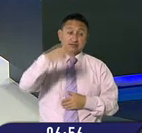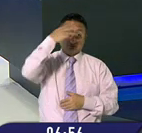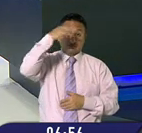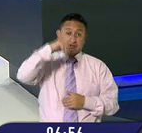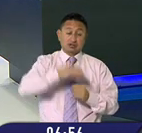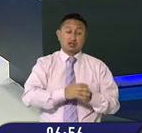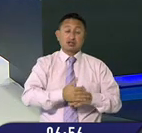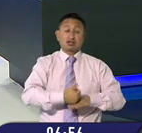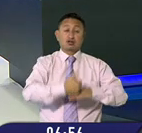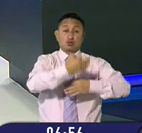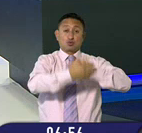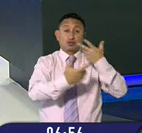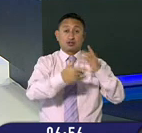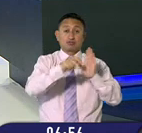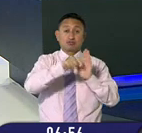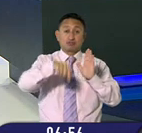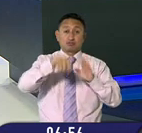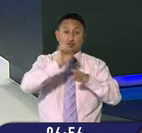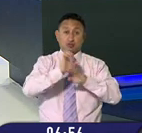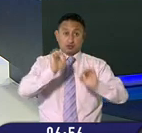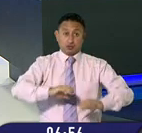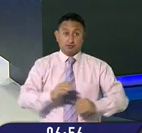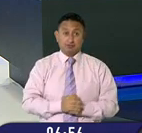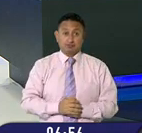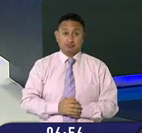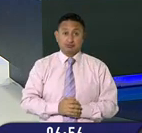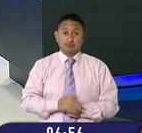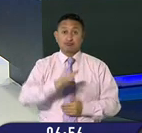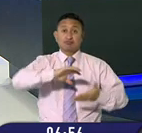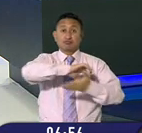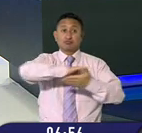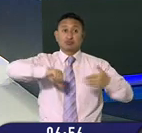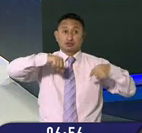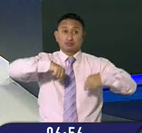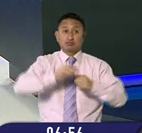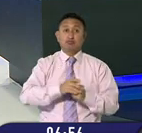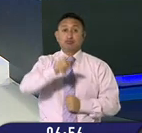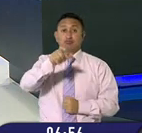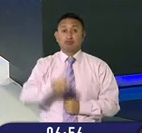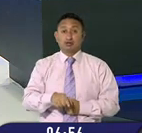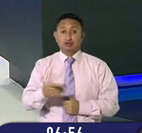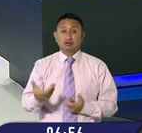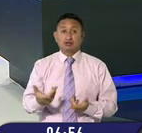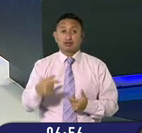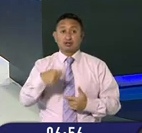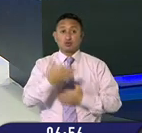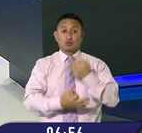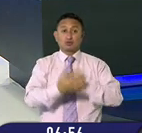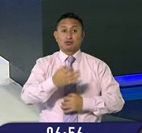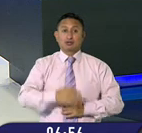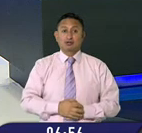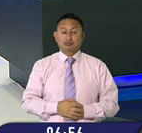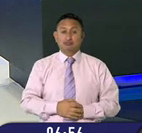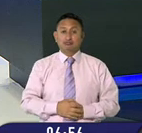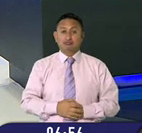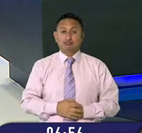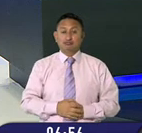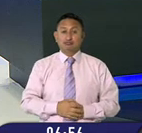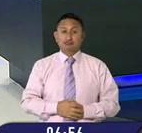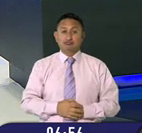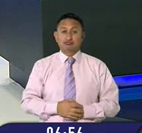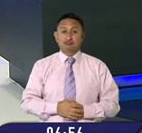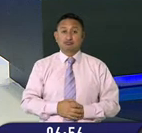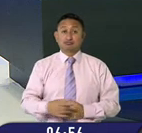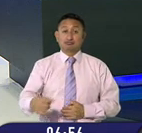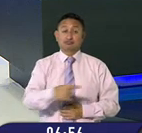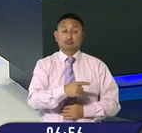abogados ecuatorianos y, por supuesto, personas que trabajan justamente en el sector justicia. Bueno, y estos sectores judiciales ilegales, ¿no? El anuncio lo realizó a través